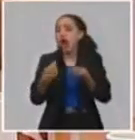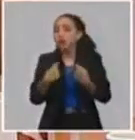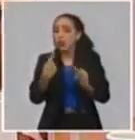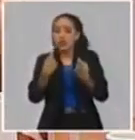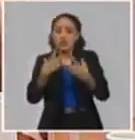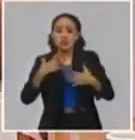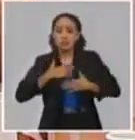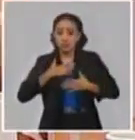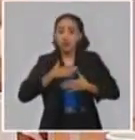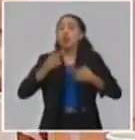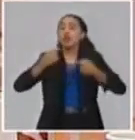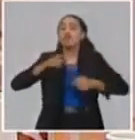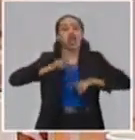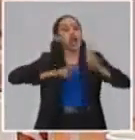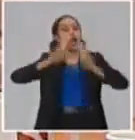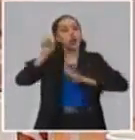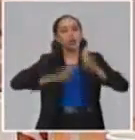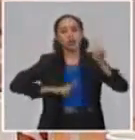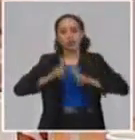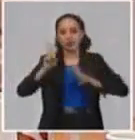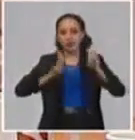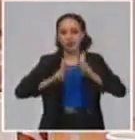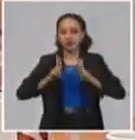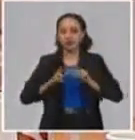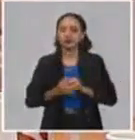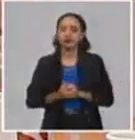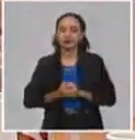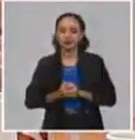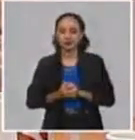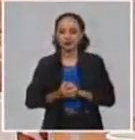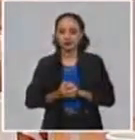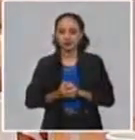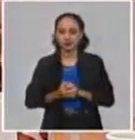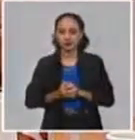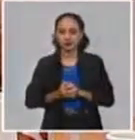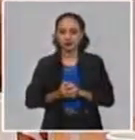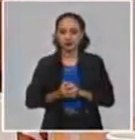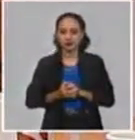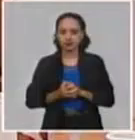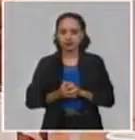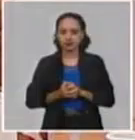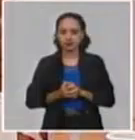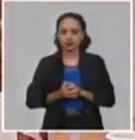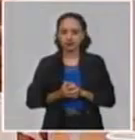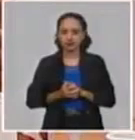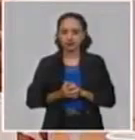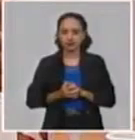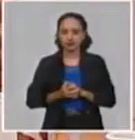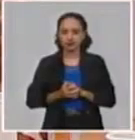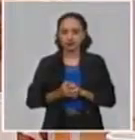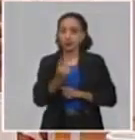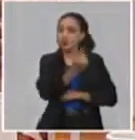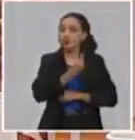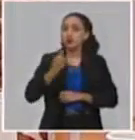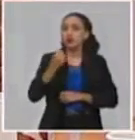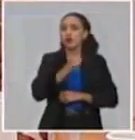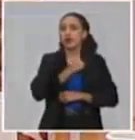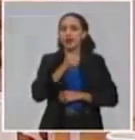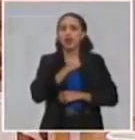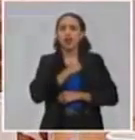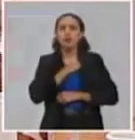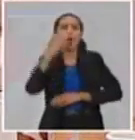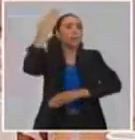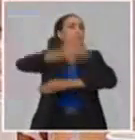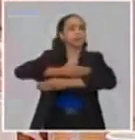tienen que acordar igual entre las partes. Vamos a tratar de evitar que haya cualquier tipo de límites